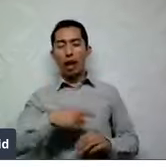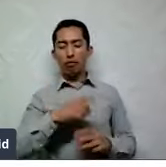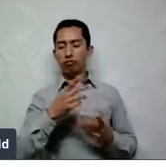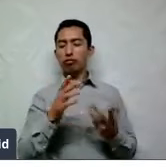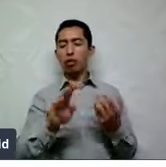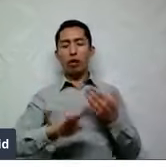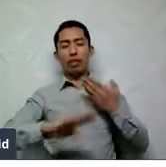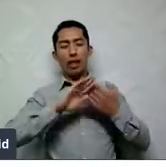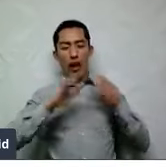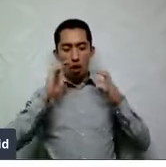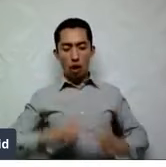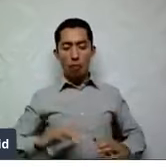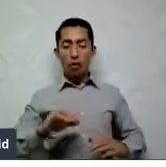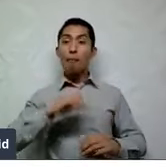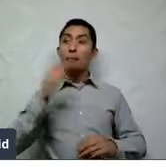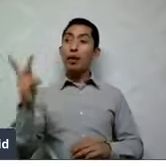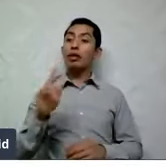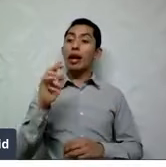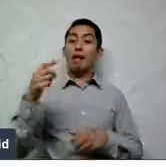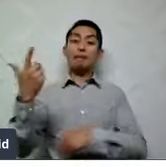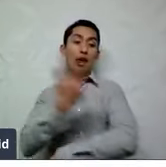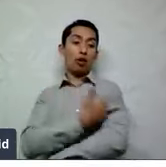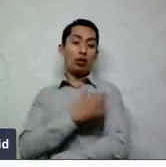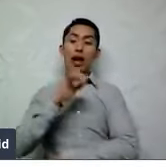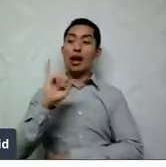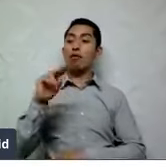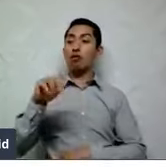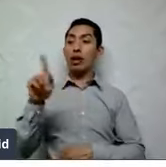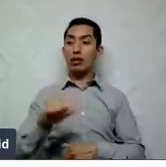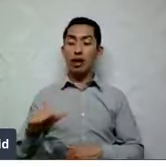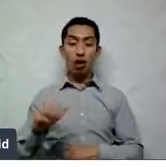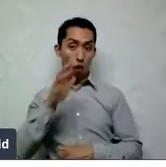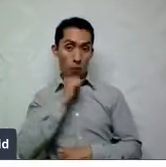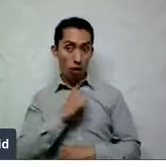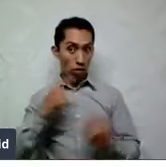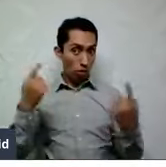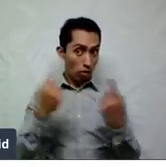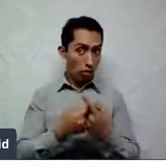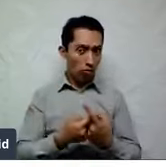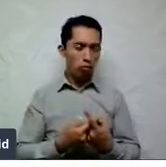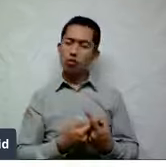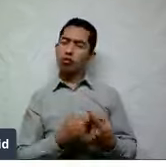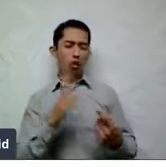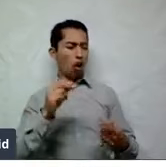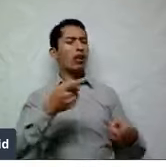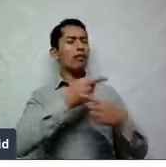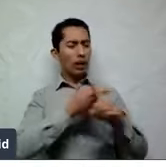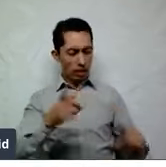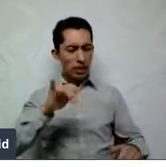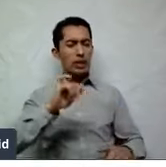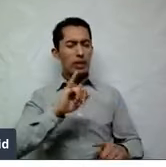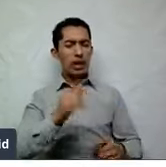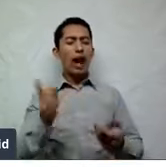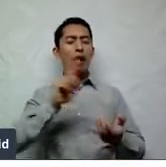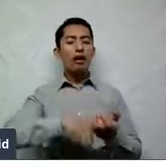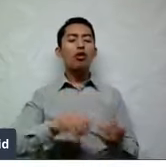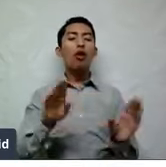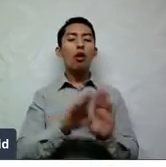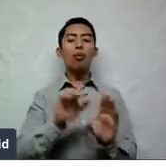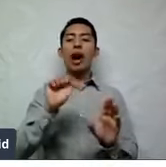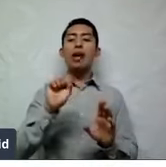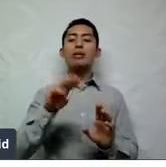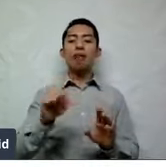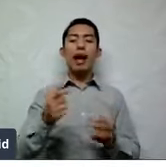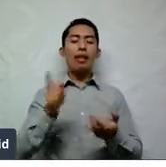Es una pregunta, yo creo que muy común. Al contrario, la mayor parte de las crisis de asma, voy a poner la